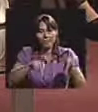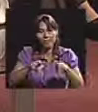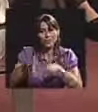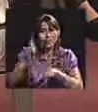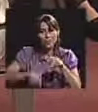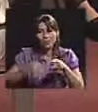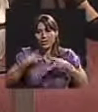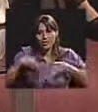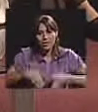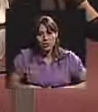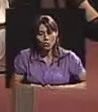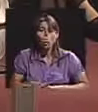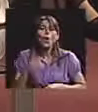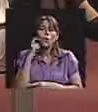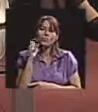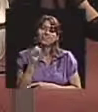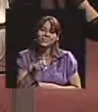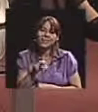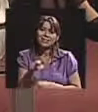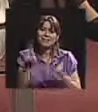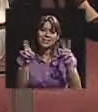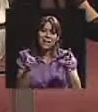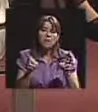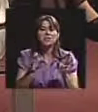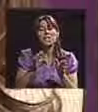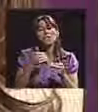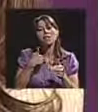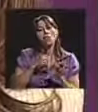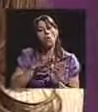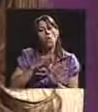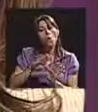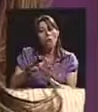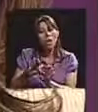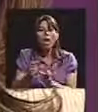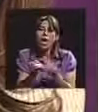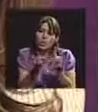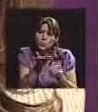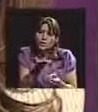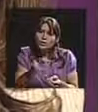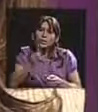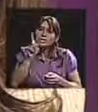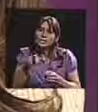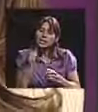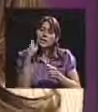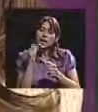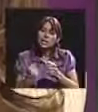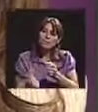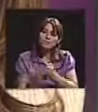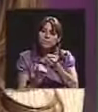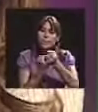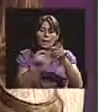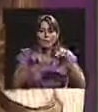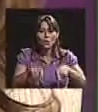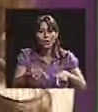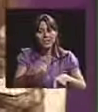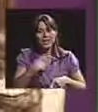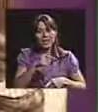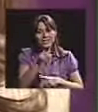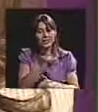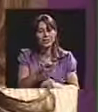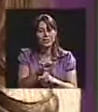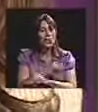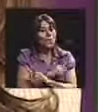puede construir, que traer nuevas tecnologías y demás que acompañen a las personas que tienen esto, pero no es ni siquiera a través de la